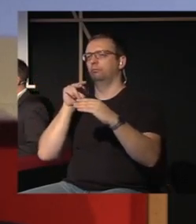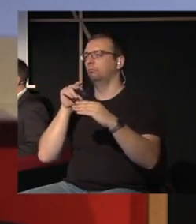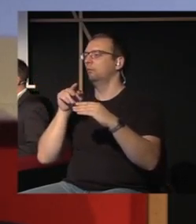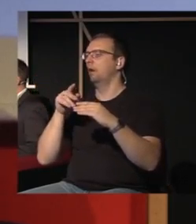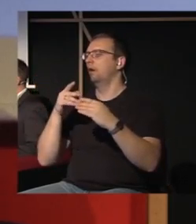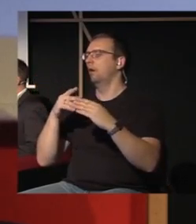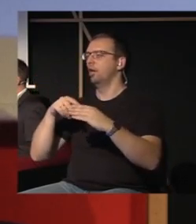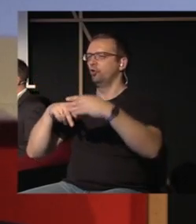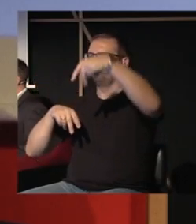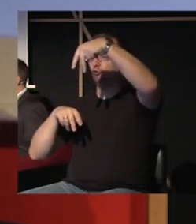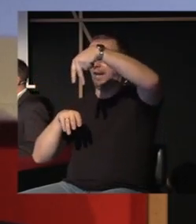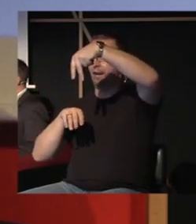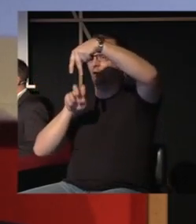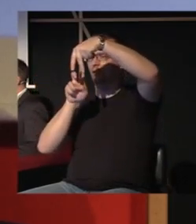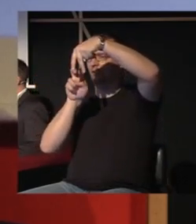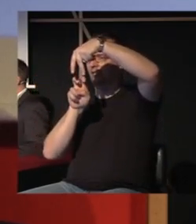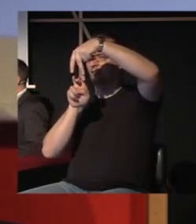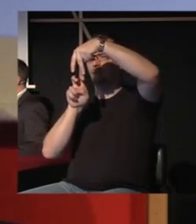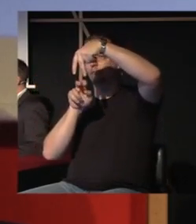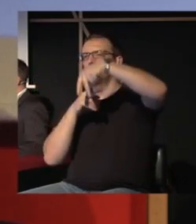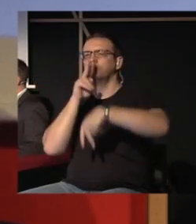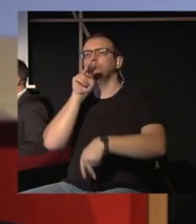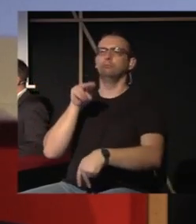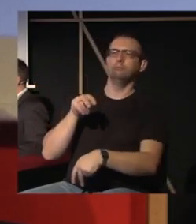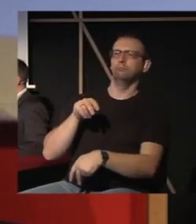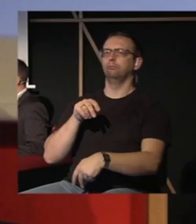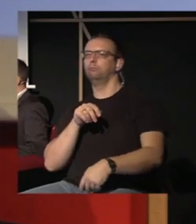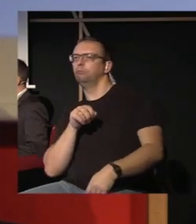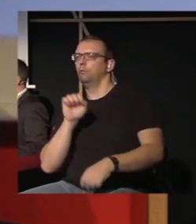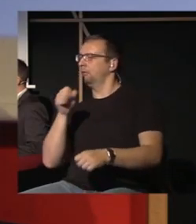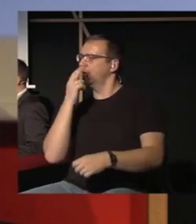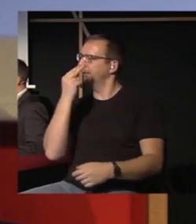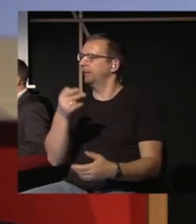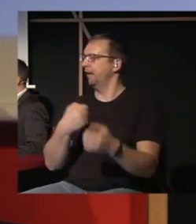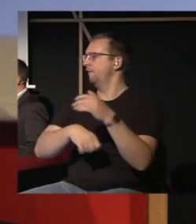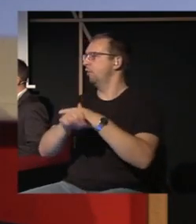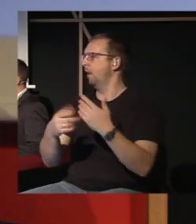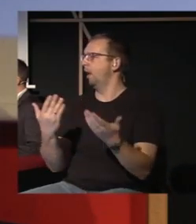ver. Nosotros le invitamos a que se sentasen. Pero claro, el fútbol es muy